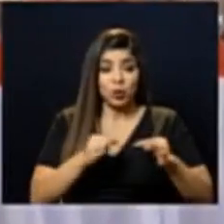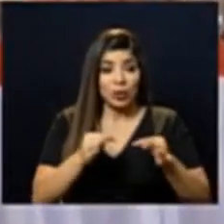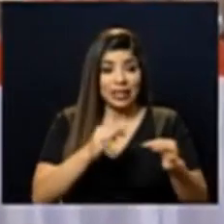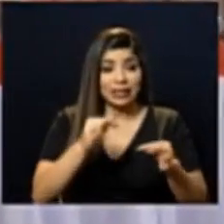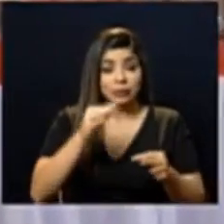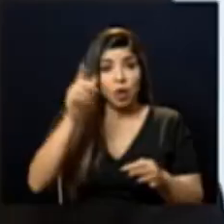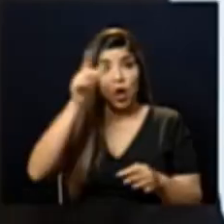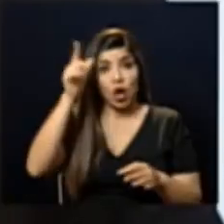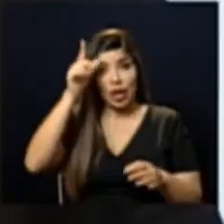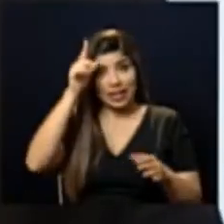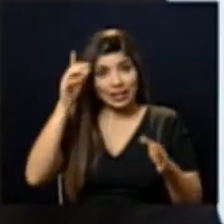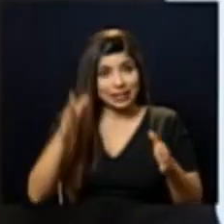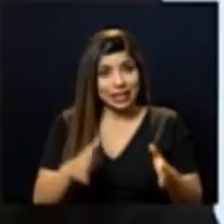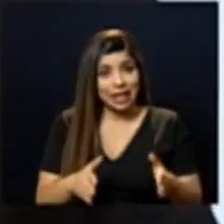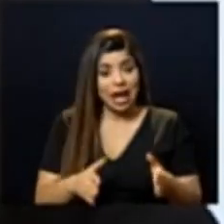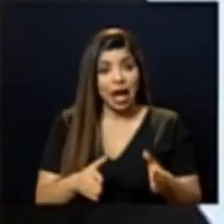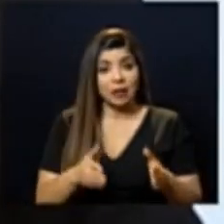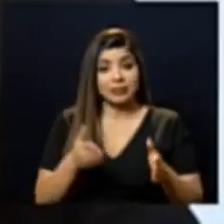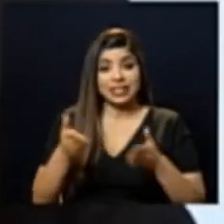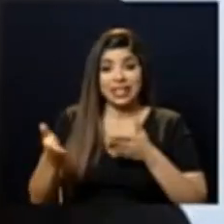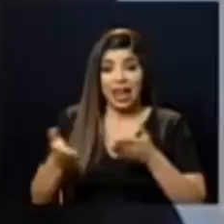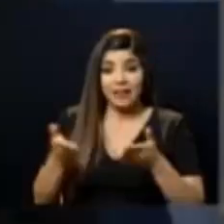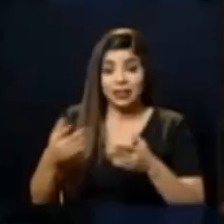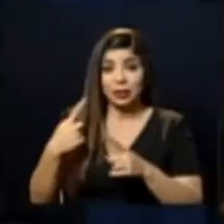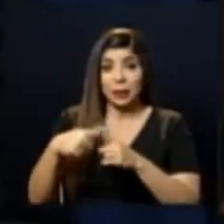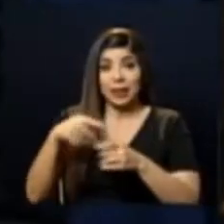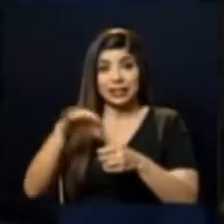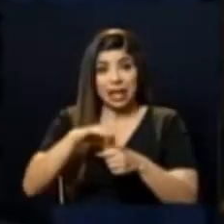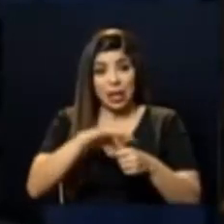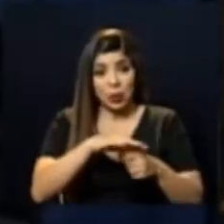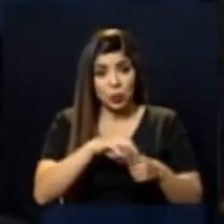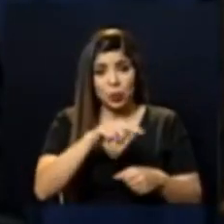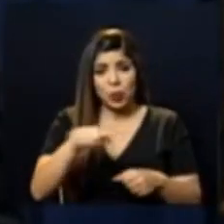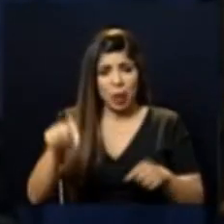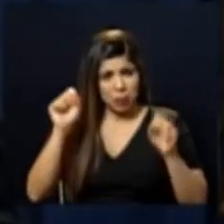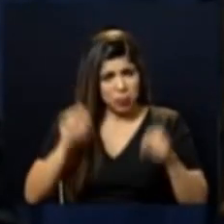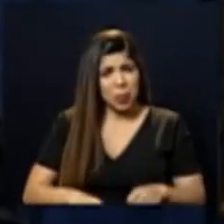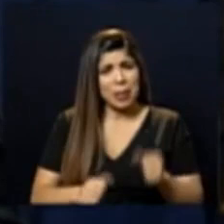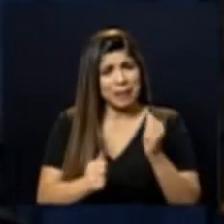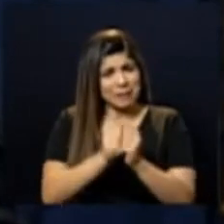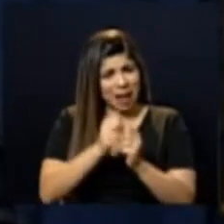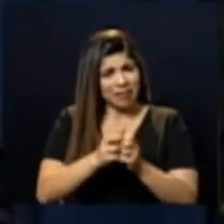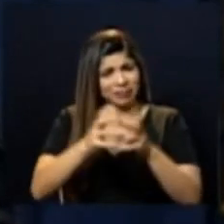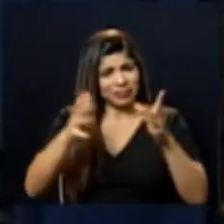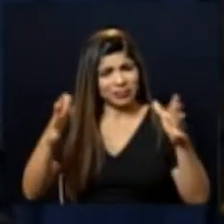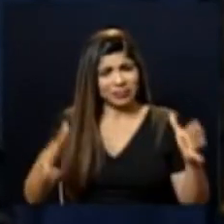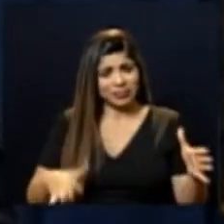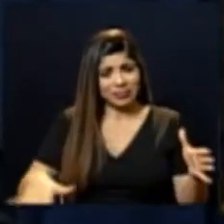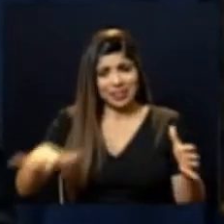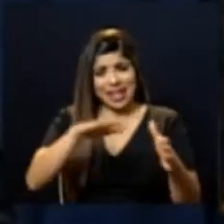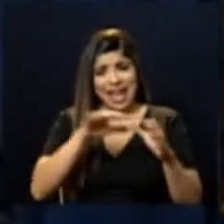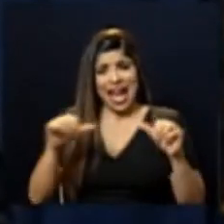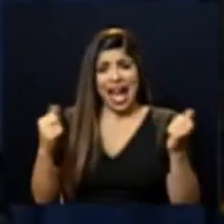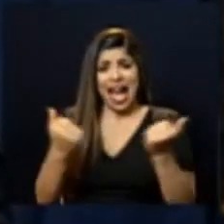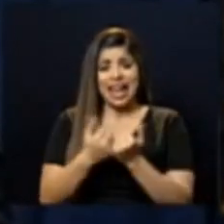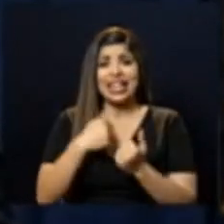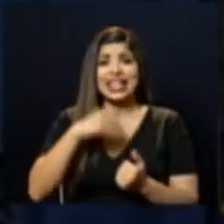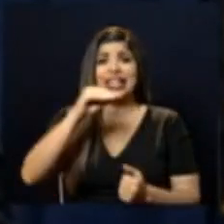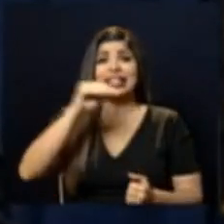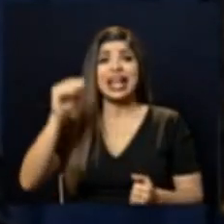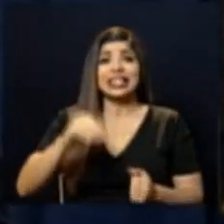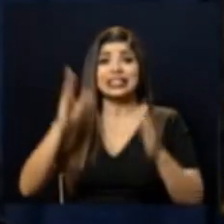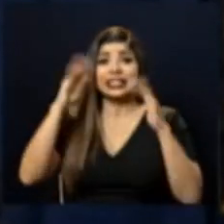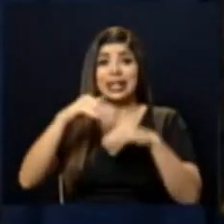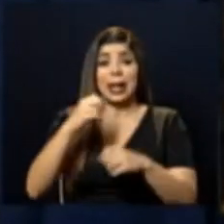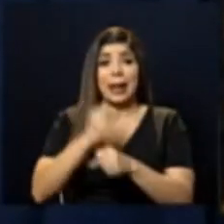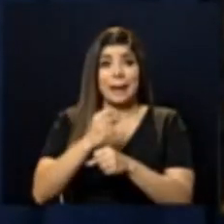logística, los servicios y la agricultura pueden crecer más. La región presenta una tasa de desempleo